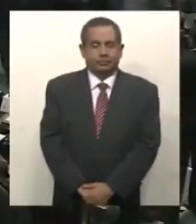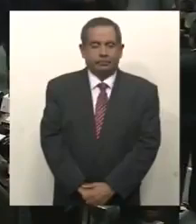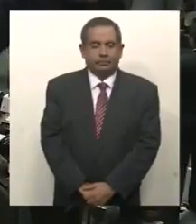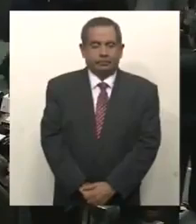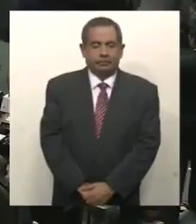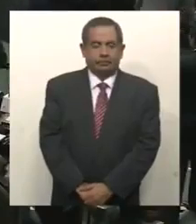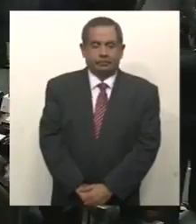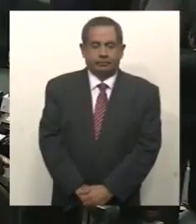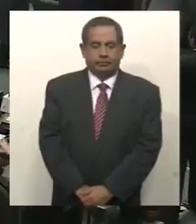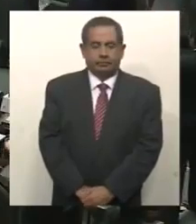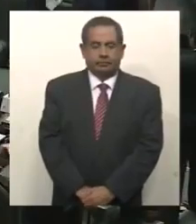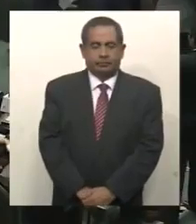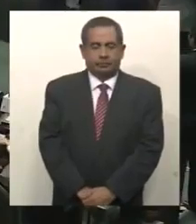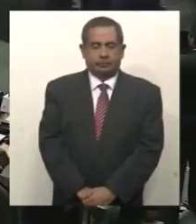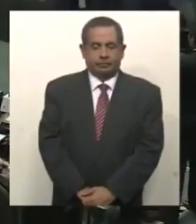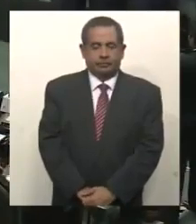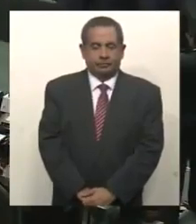Vamos.